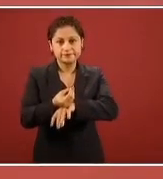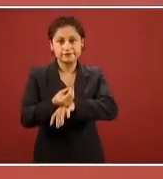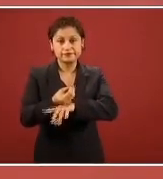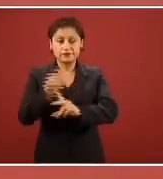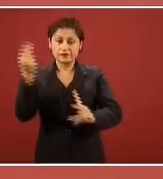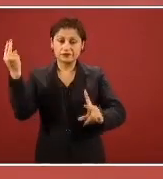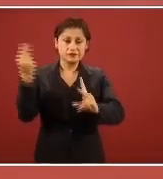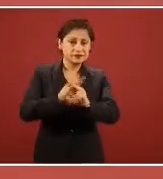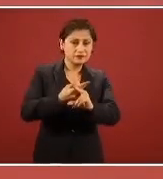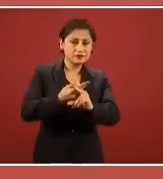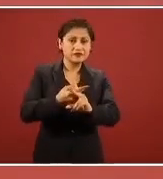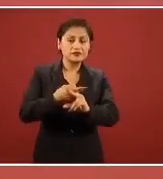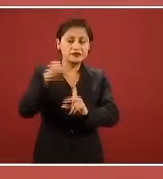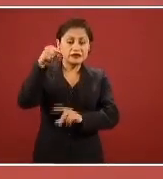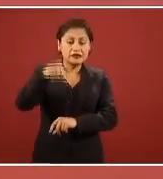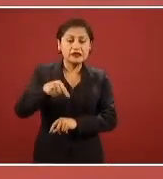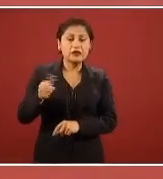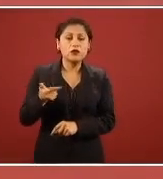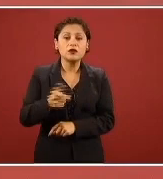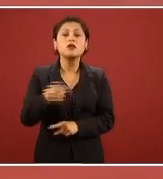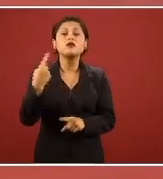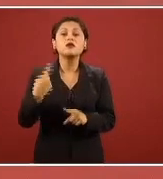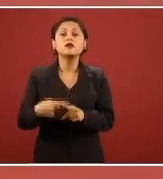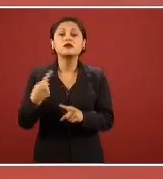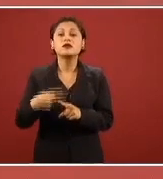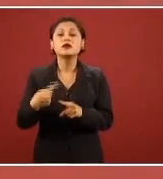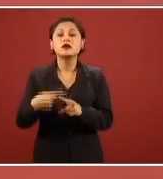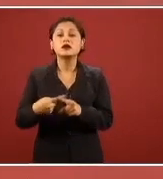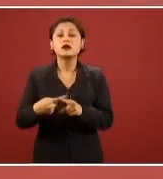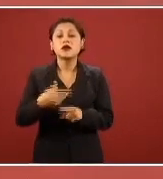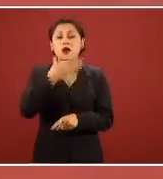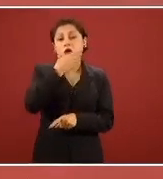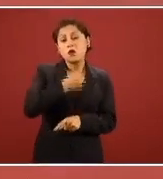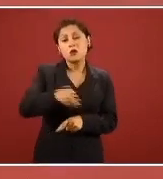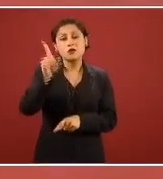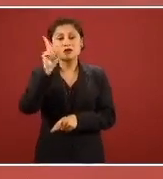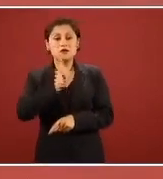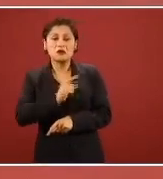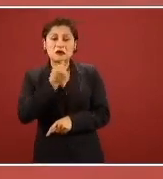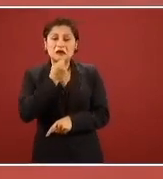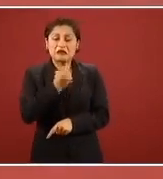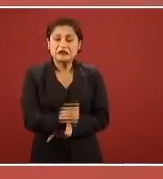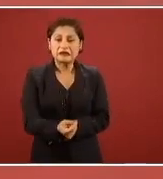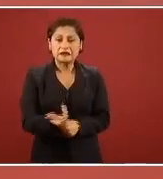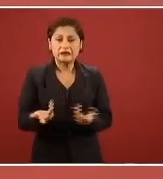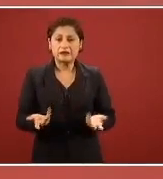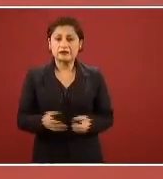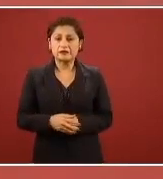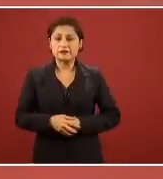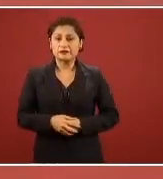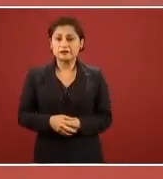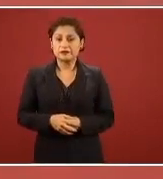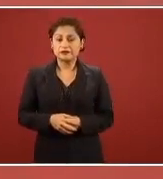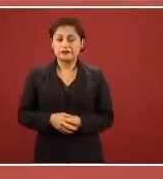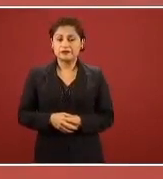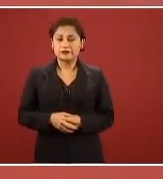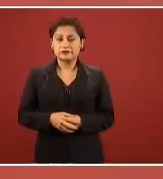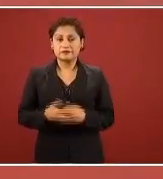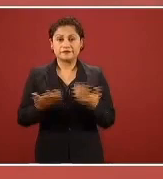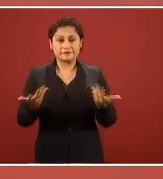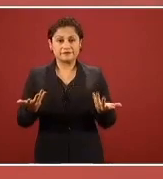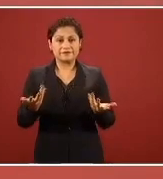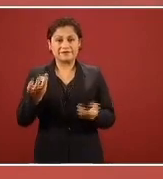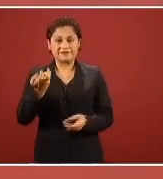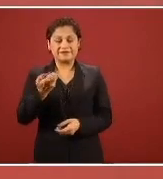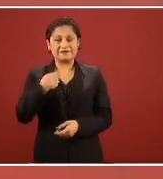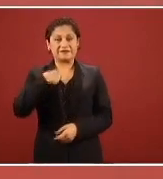And who are assassinated in Guanajuato? Hombres, mujeres, niños. Men, women, children. Entonces, eso es la